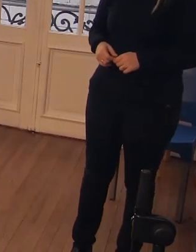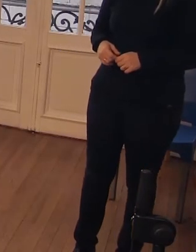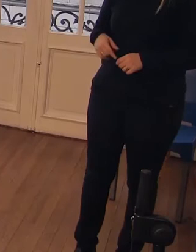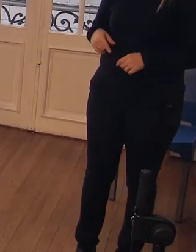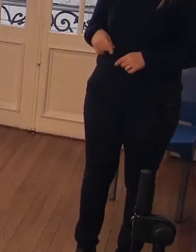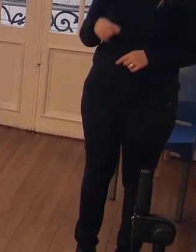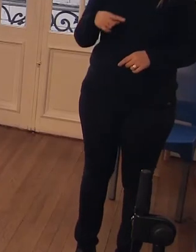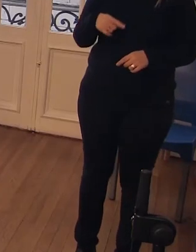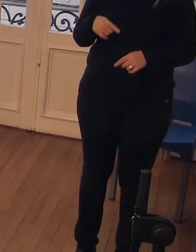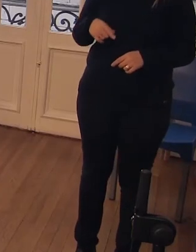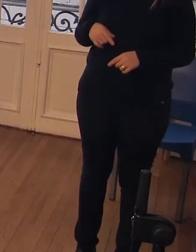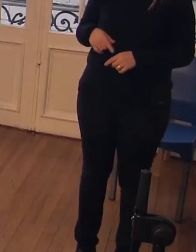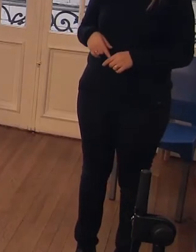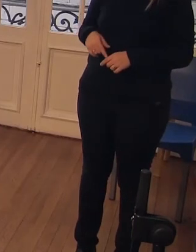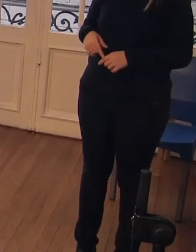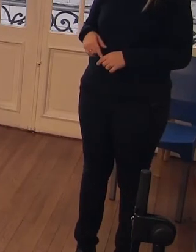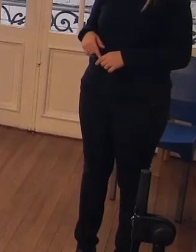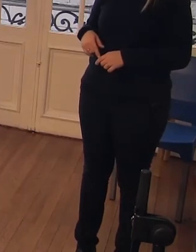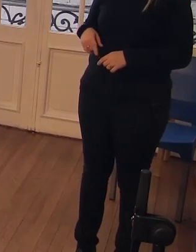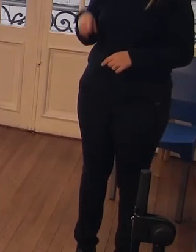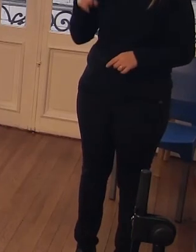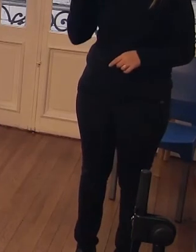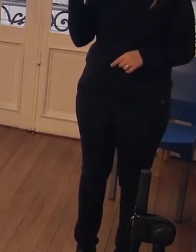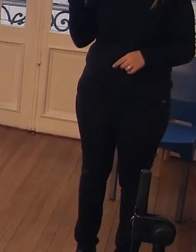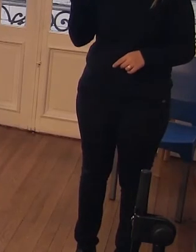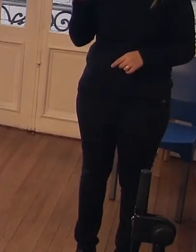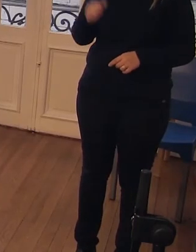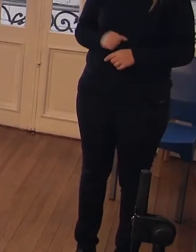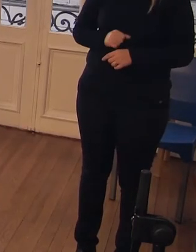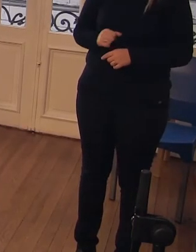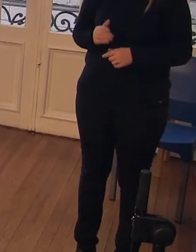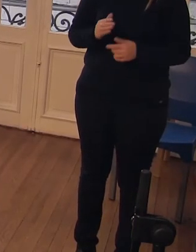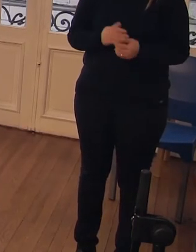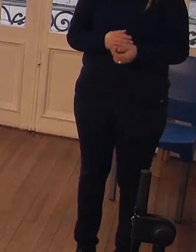Esto es básicamente una de las cosas que hago todos los días.